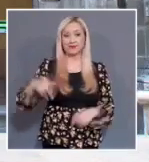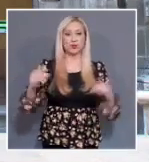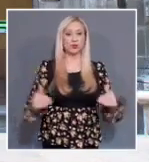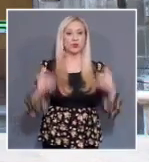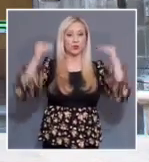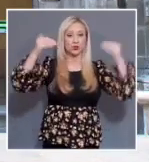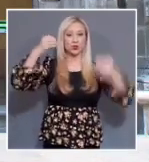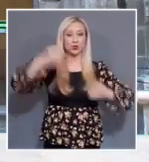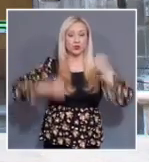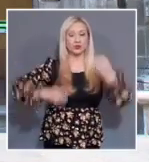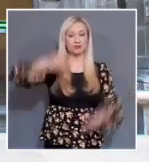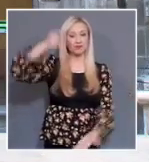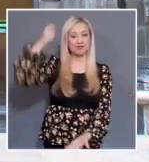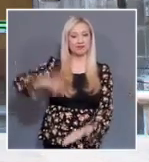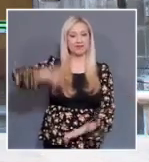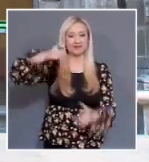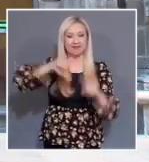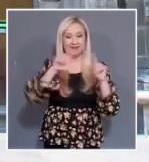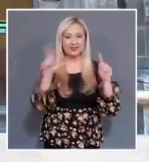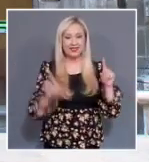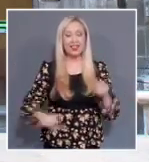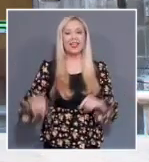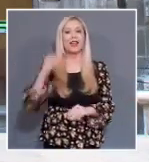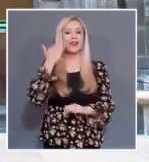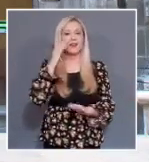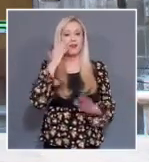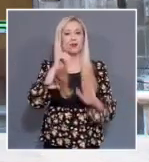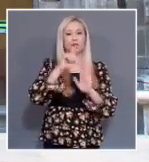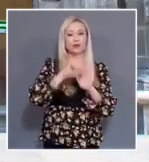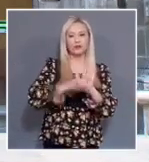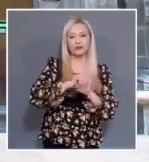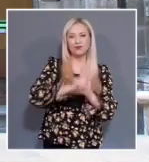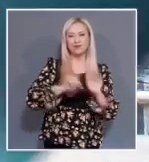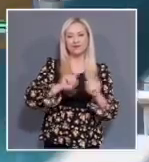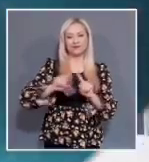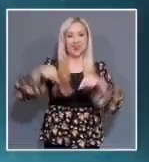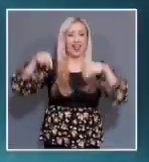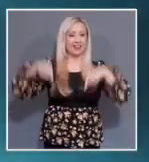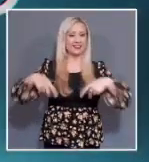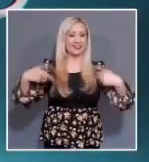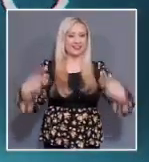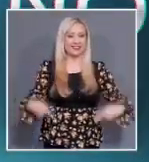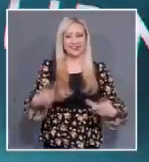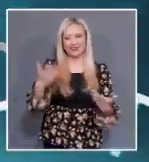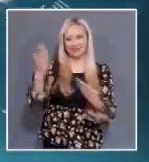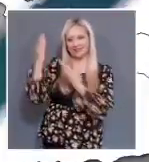redes sociales de nuestro alto tribunal. Vamos a la información.